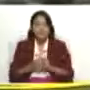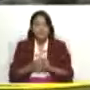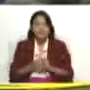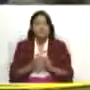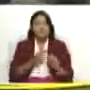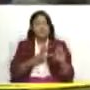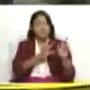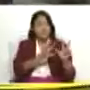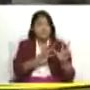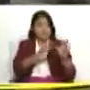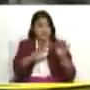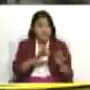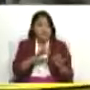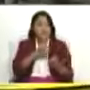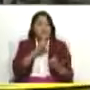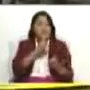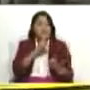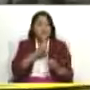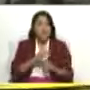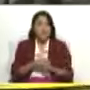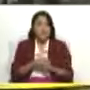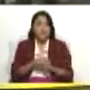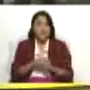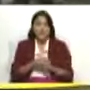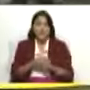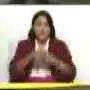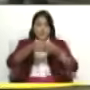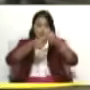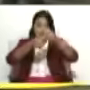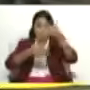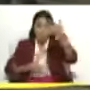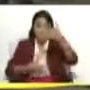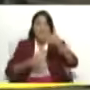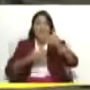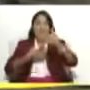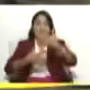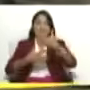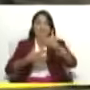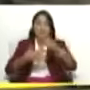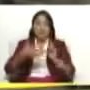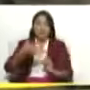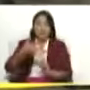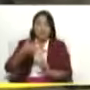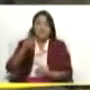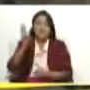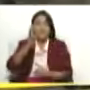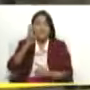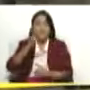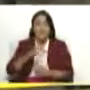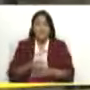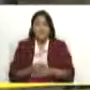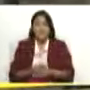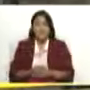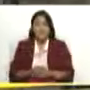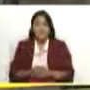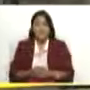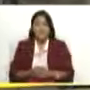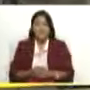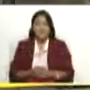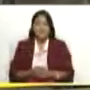ocho son de oro y nos ubicó en el décimo lugar del medallero superando con crees lo que fue la